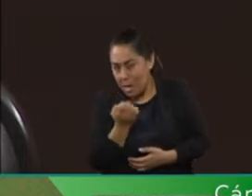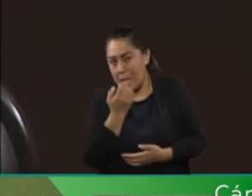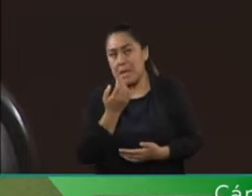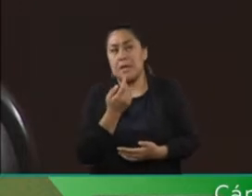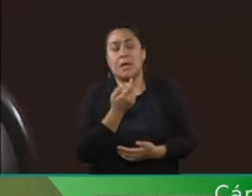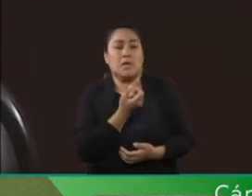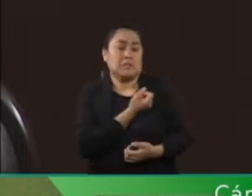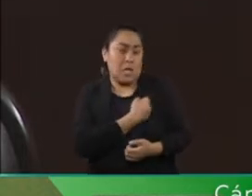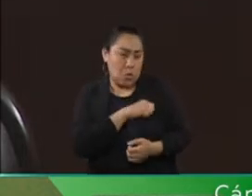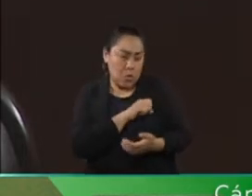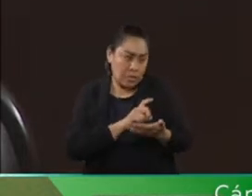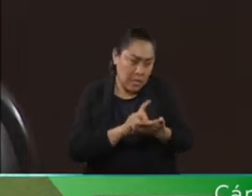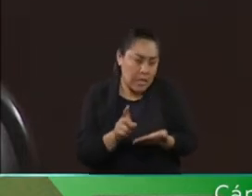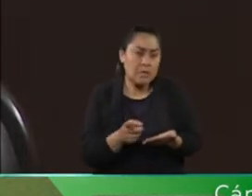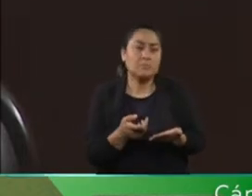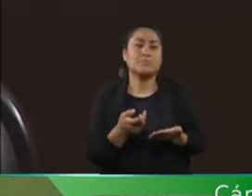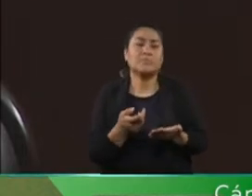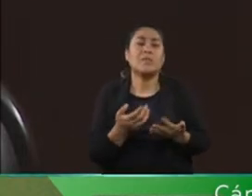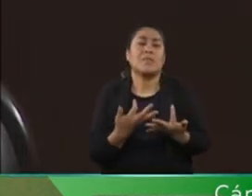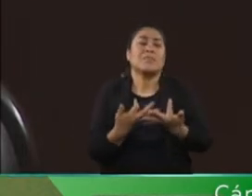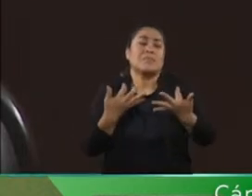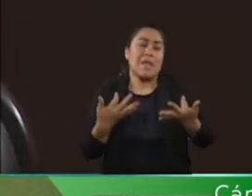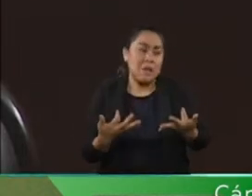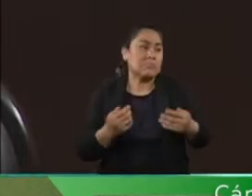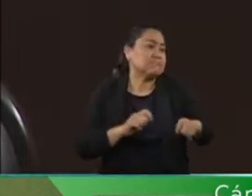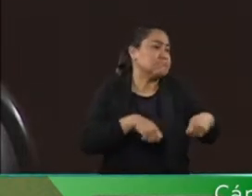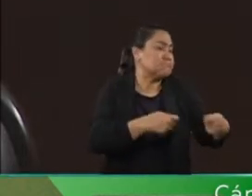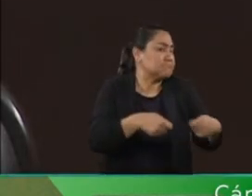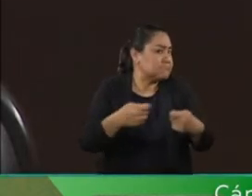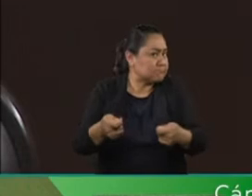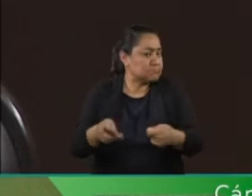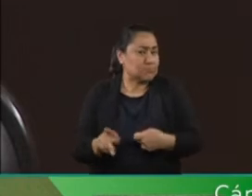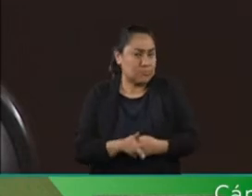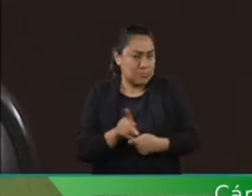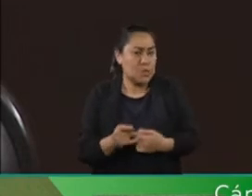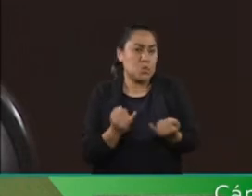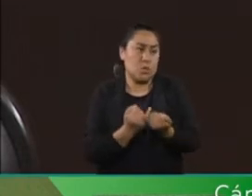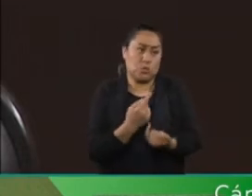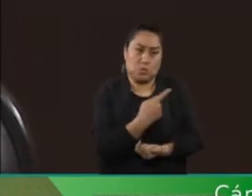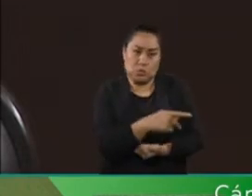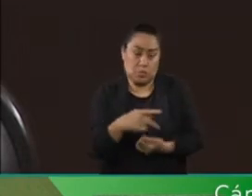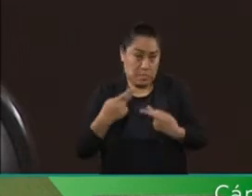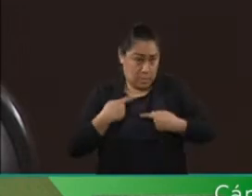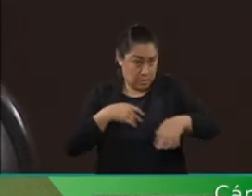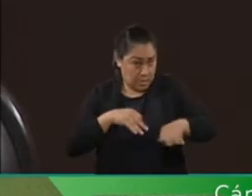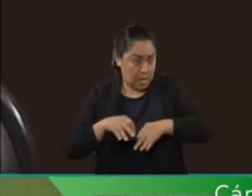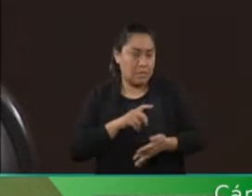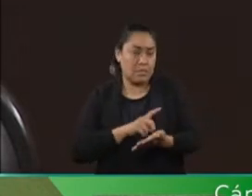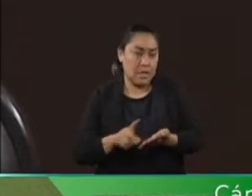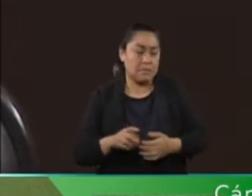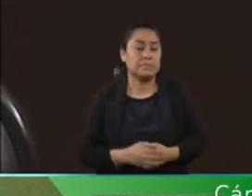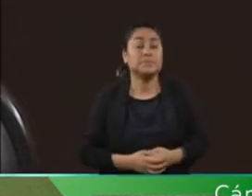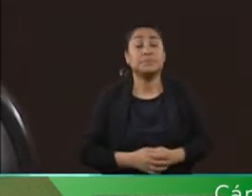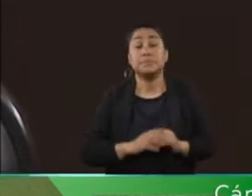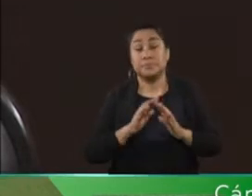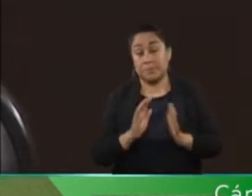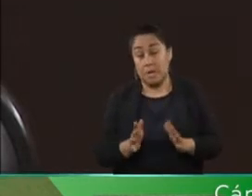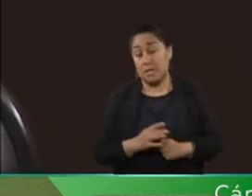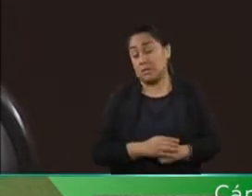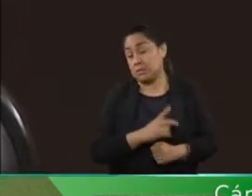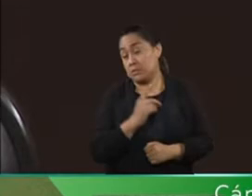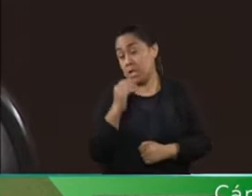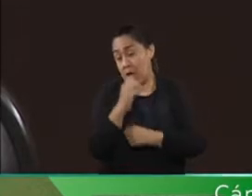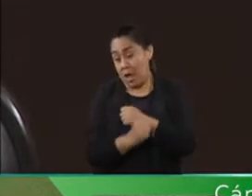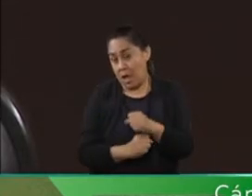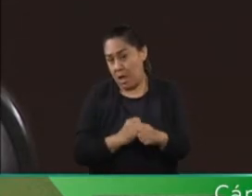la redistribución de la propiedad de las tierras y, sobre todo, los derechos de las y los trabajadores. Desde hace más de un siglo, nuestro país